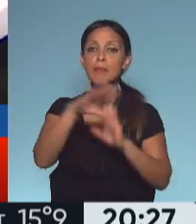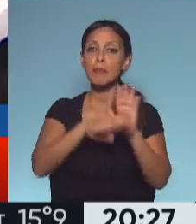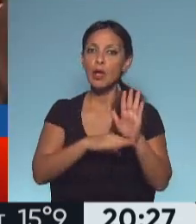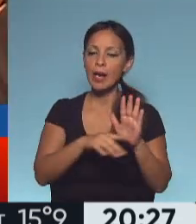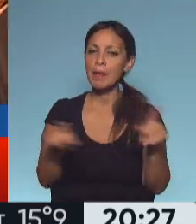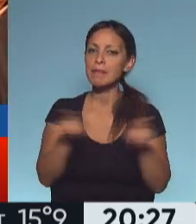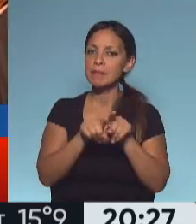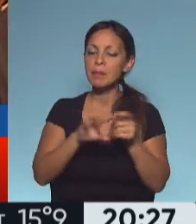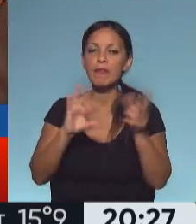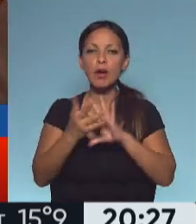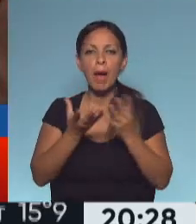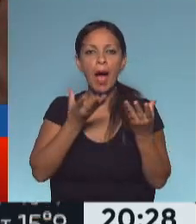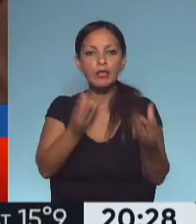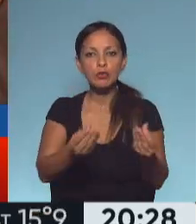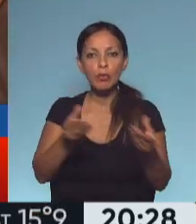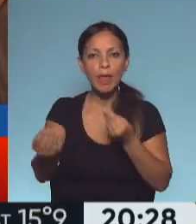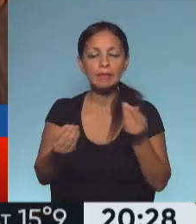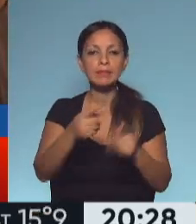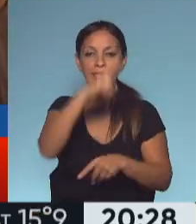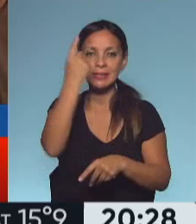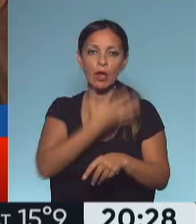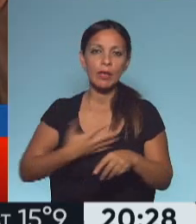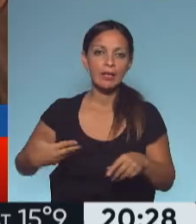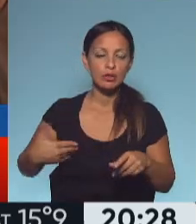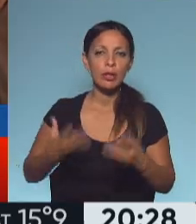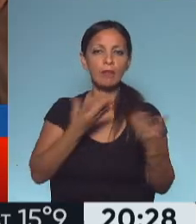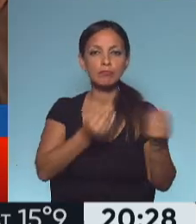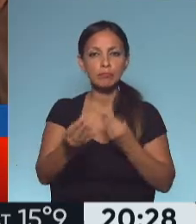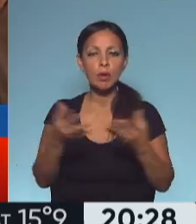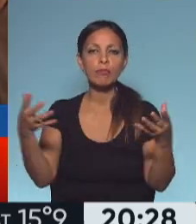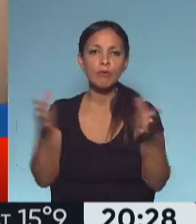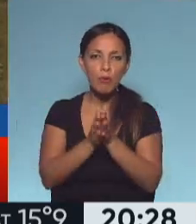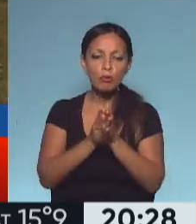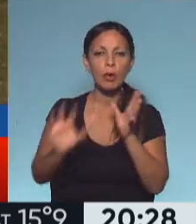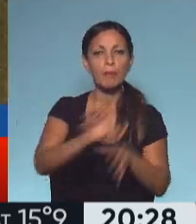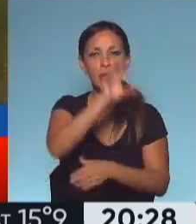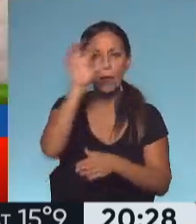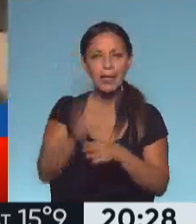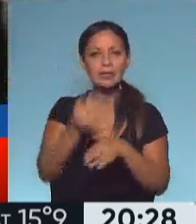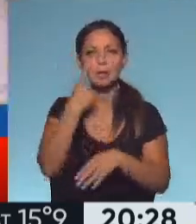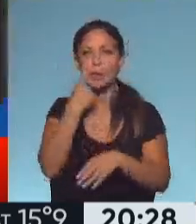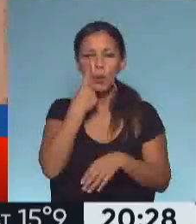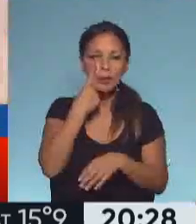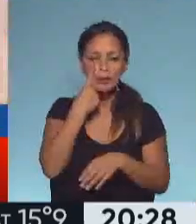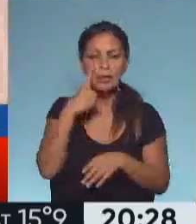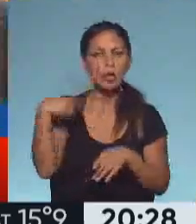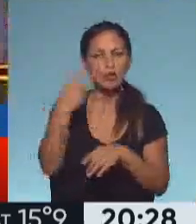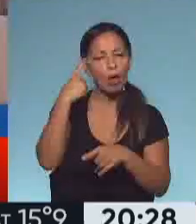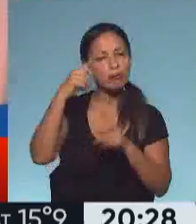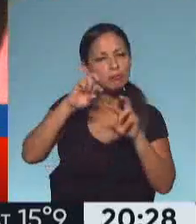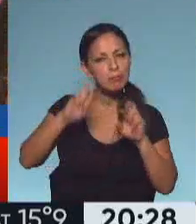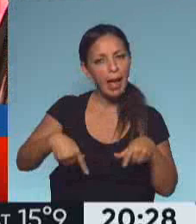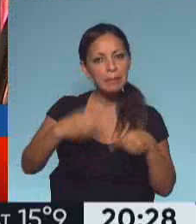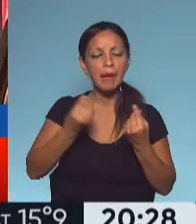y herramientas de asistencia que el Estado Nacional, junto con las provincias y los municipios, llevan a cabo para